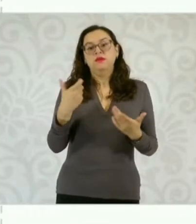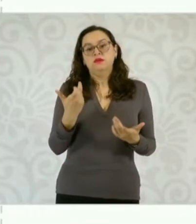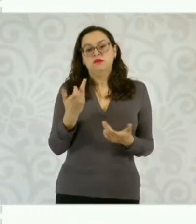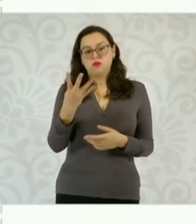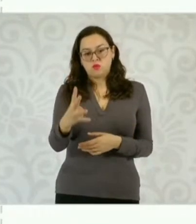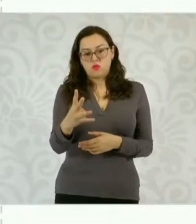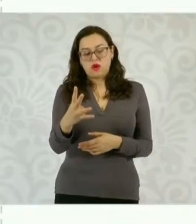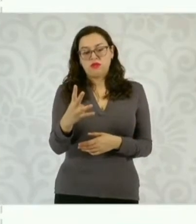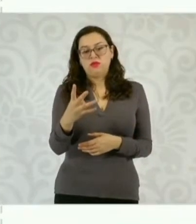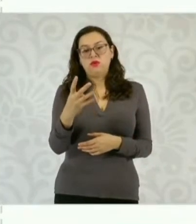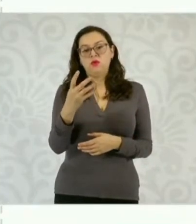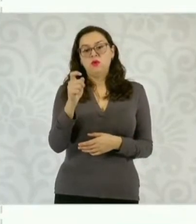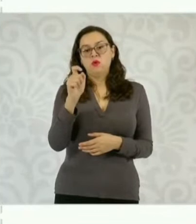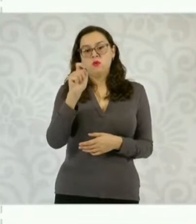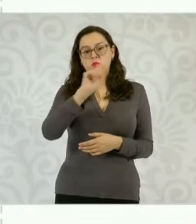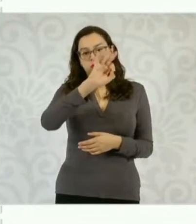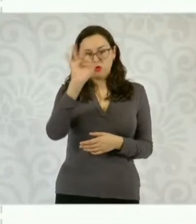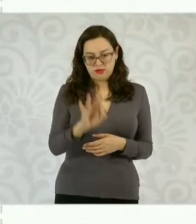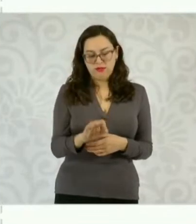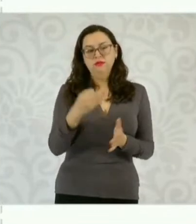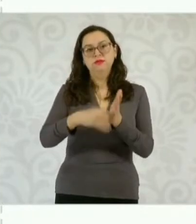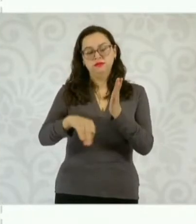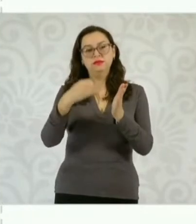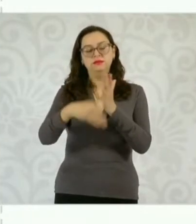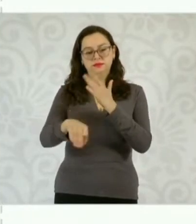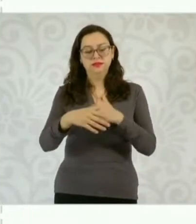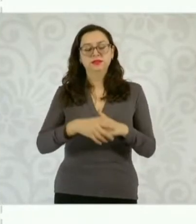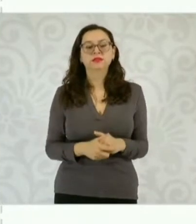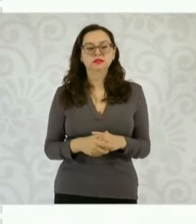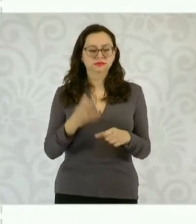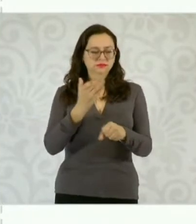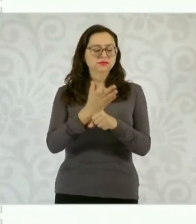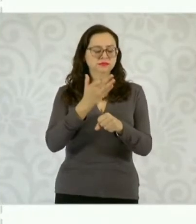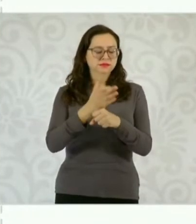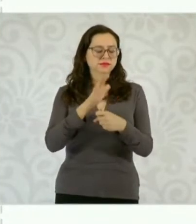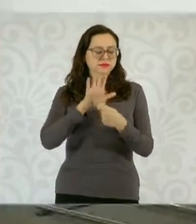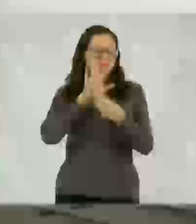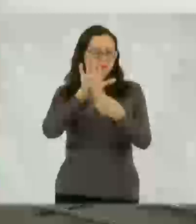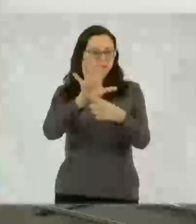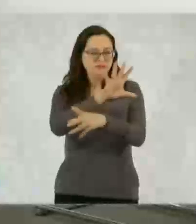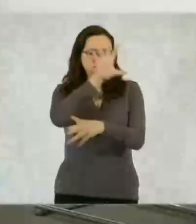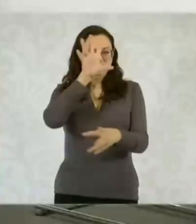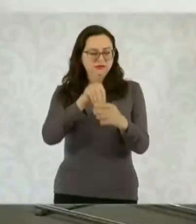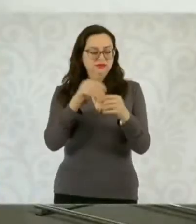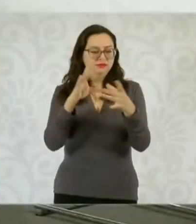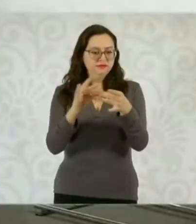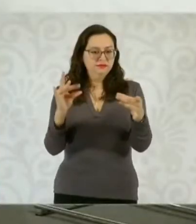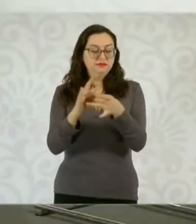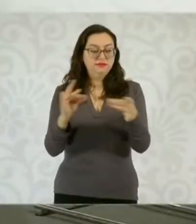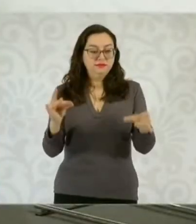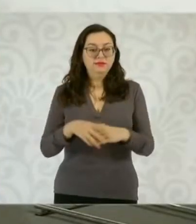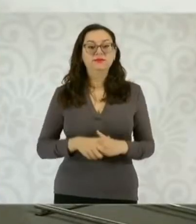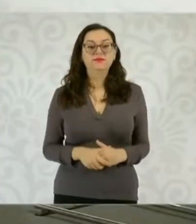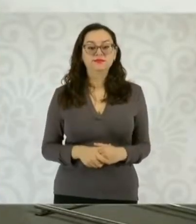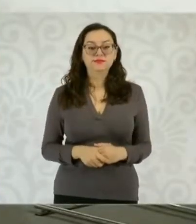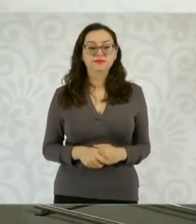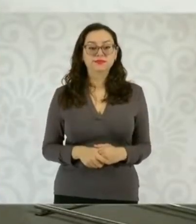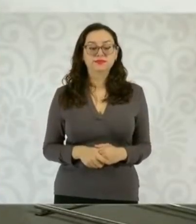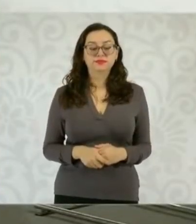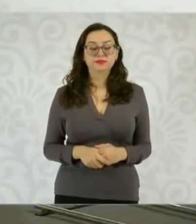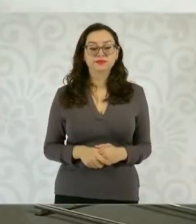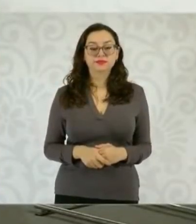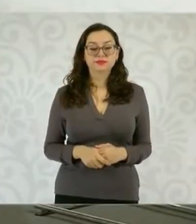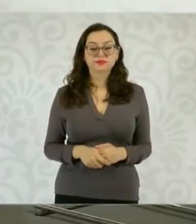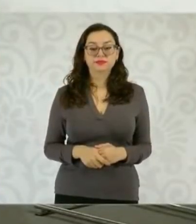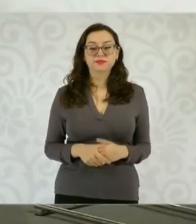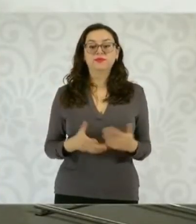el 4.2% de las piezas y ahora les daré un poco del estatus de lo que esto significa. Siguiente. ¿Cómo se ve la segunda